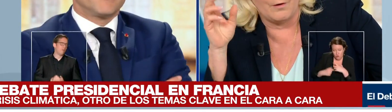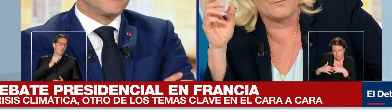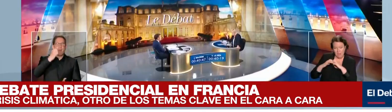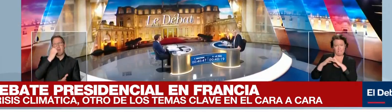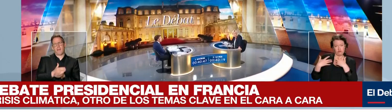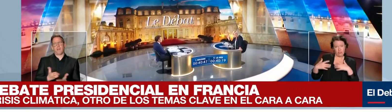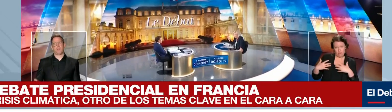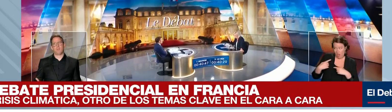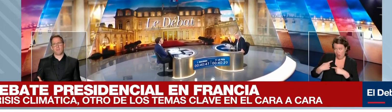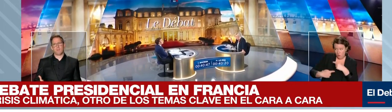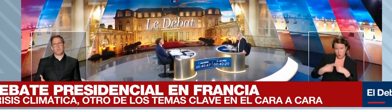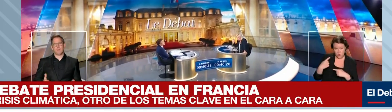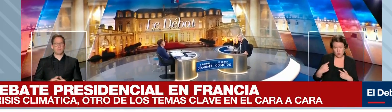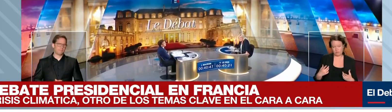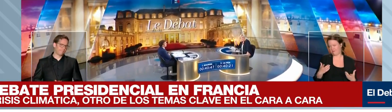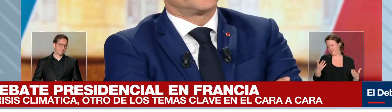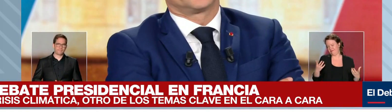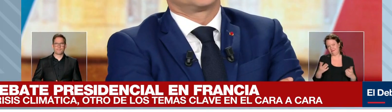La planificación no ha comenzado. Pero por favor, pare.